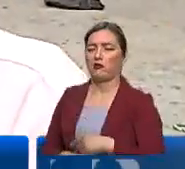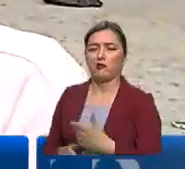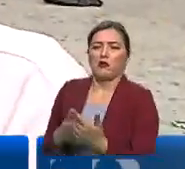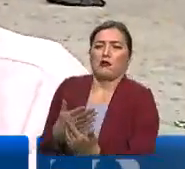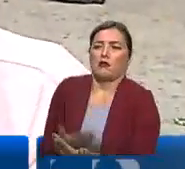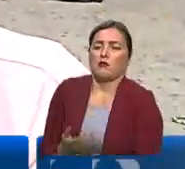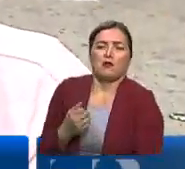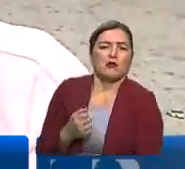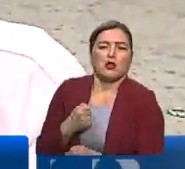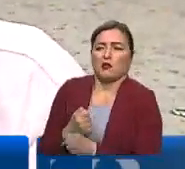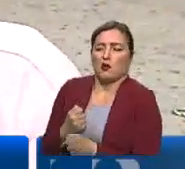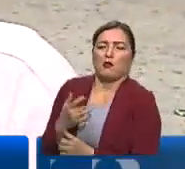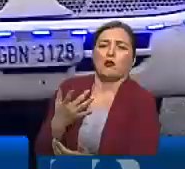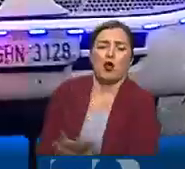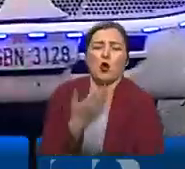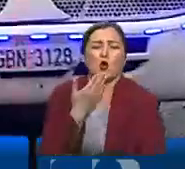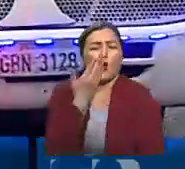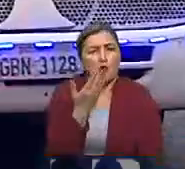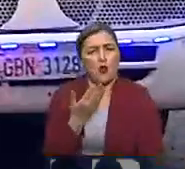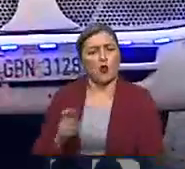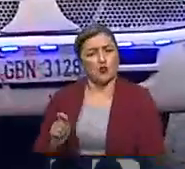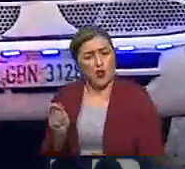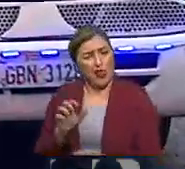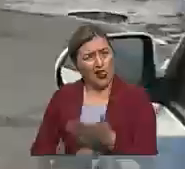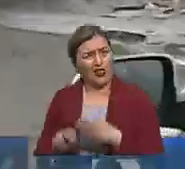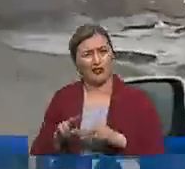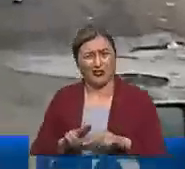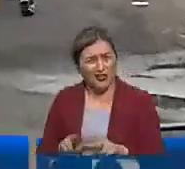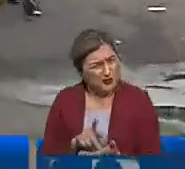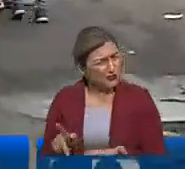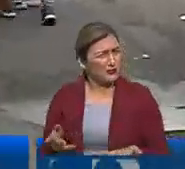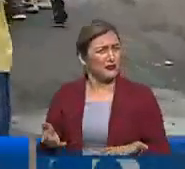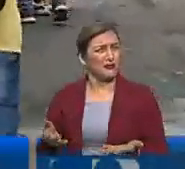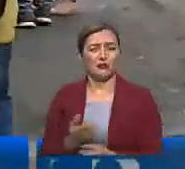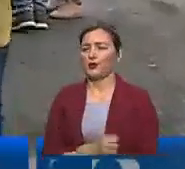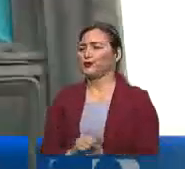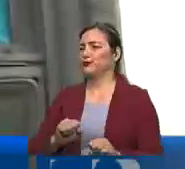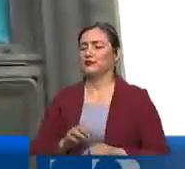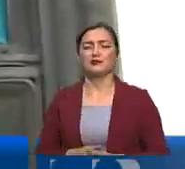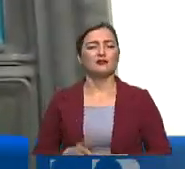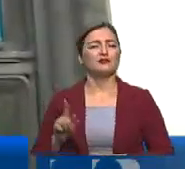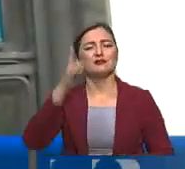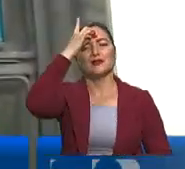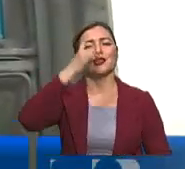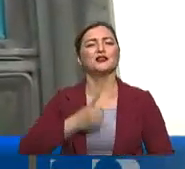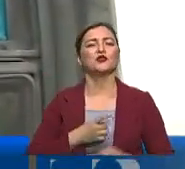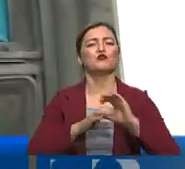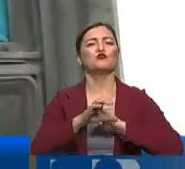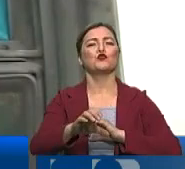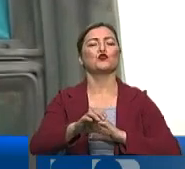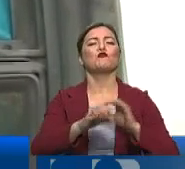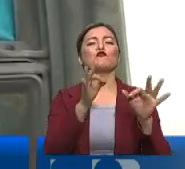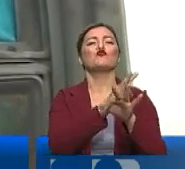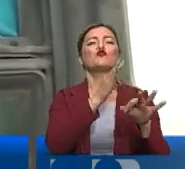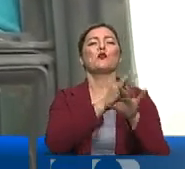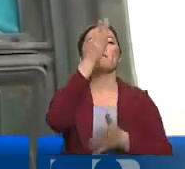saldría del sueldo de uno mismo, no es posible esto. Los transportistas decidieron paralizar el servicio en un 50%. Mitad de flota. Ya, entonces